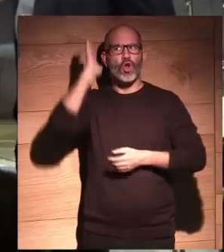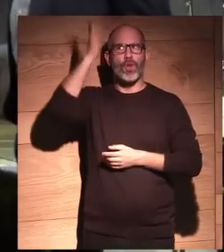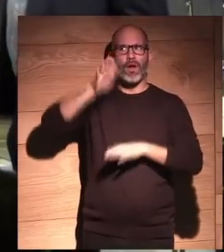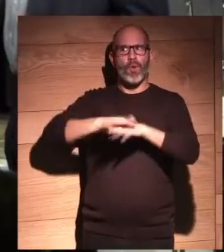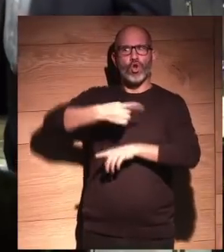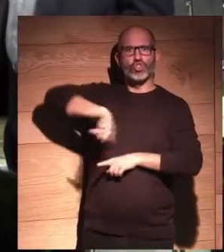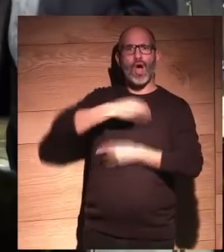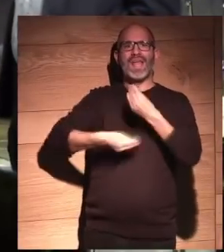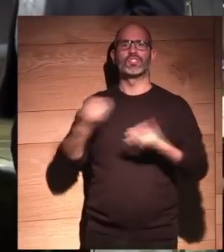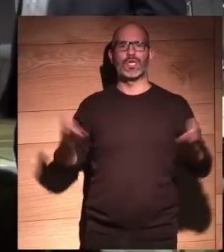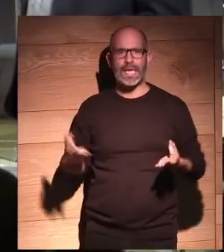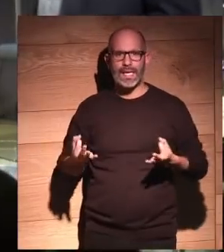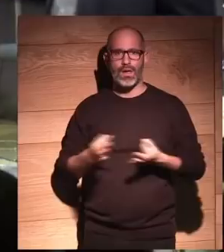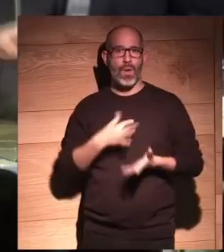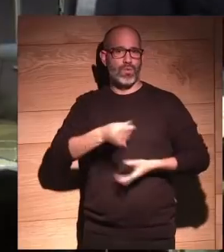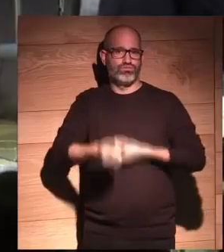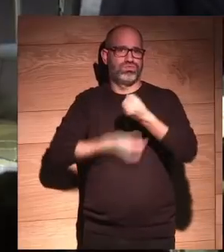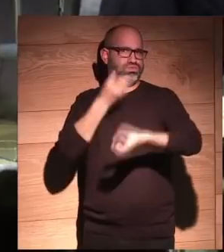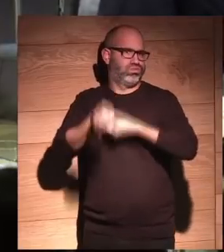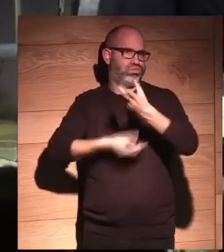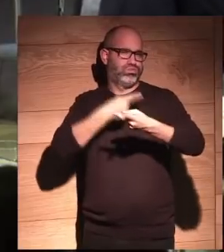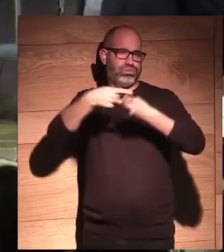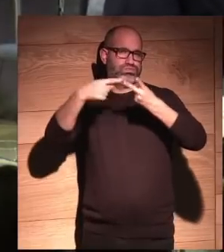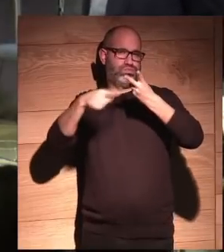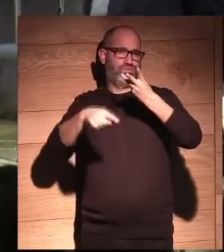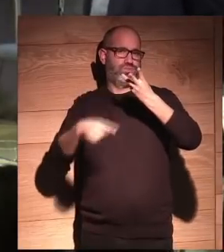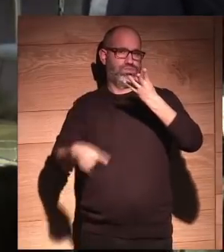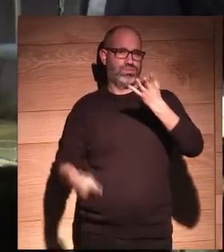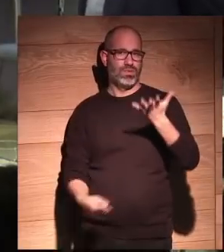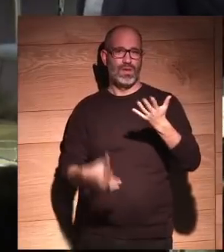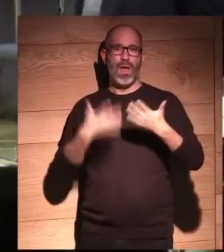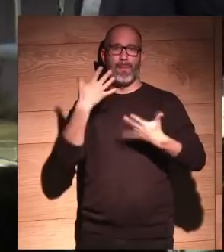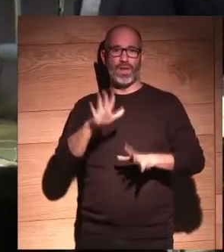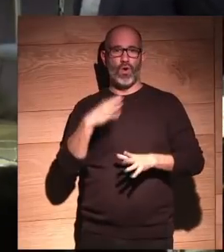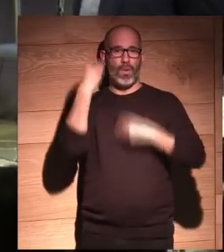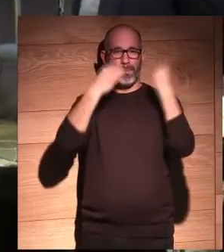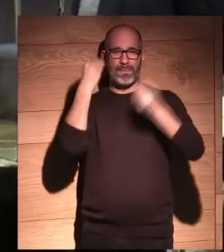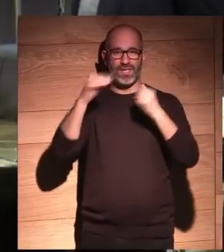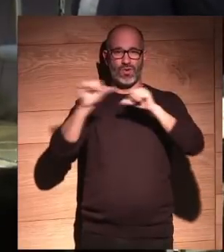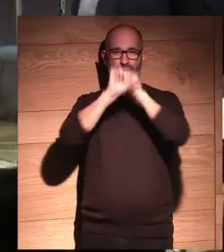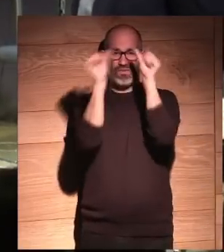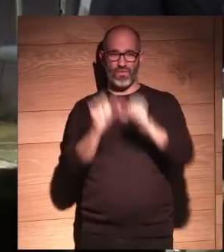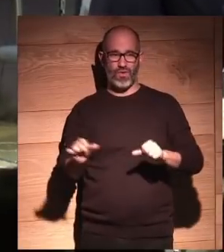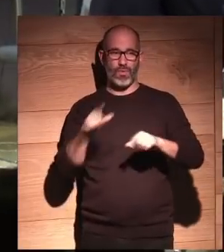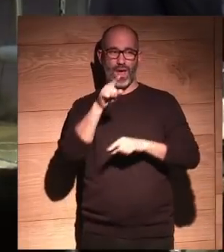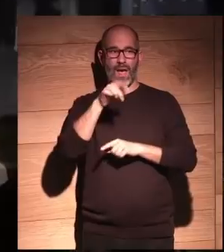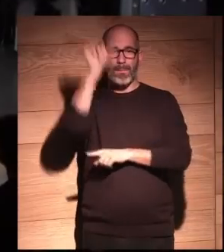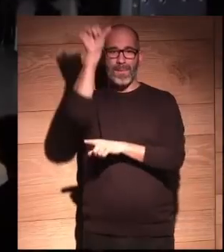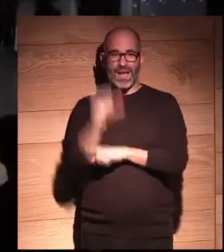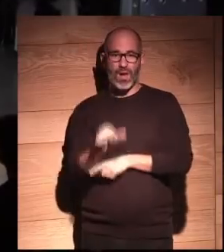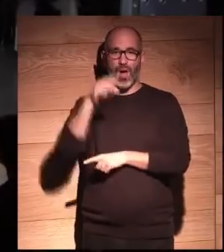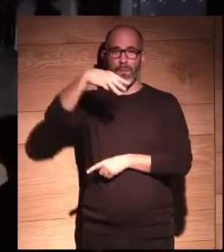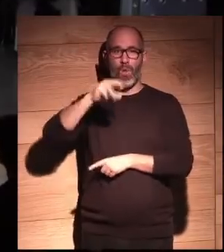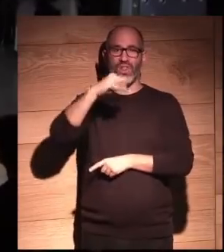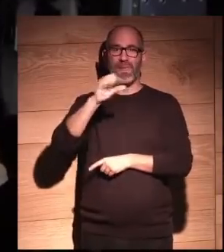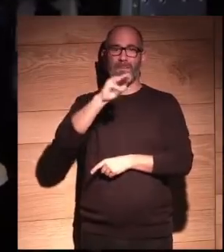nosotros? Puedo contar muchas cosas, pero no lo voy a contar mejor que lo cuentan los Monty Python en esa película fantástica que es